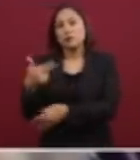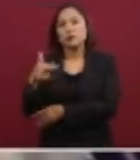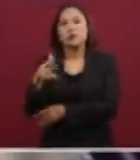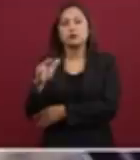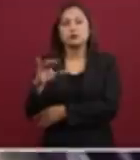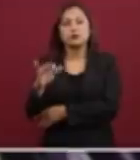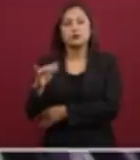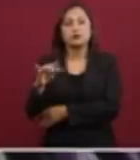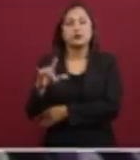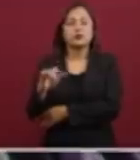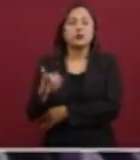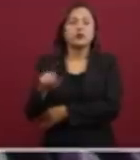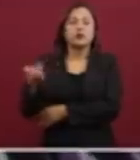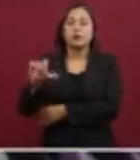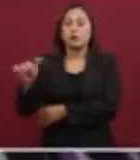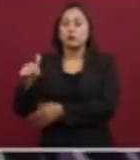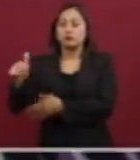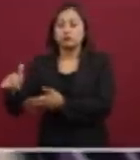igual,